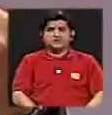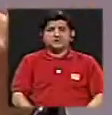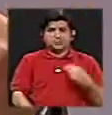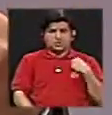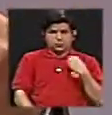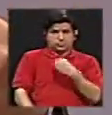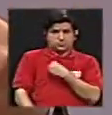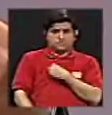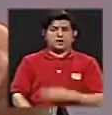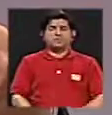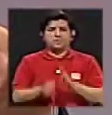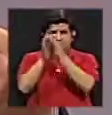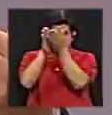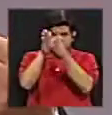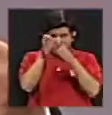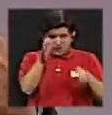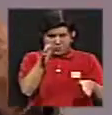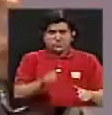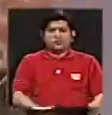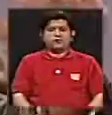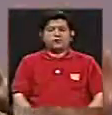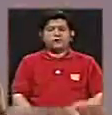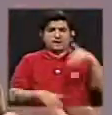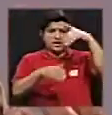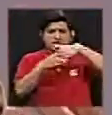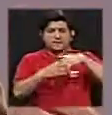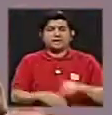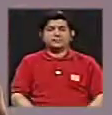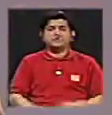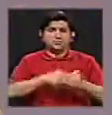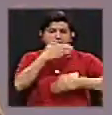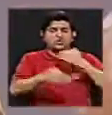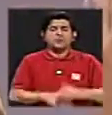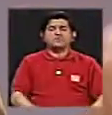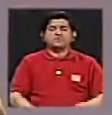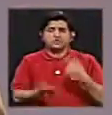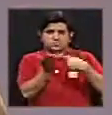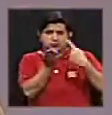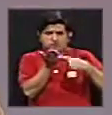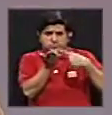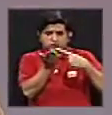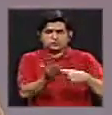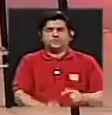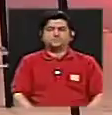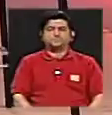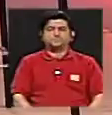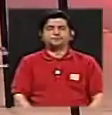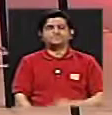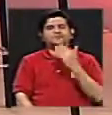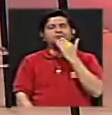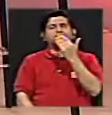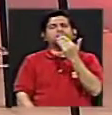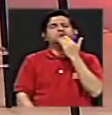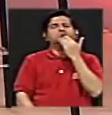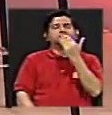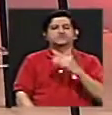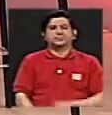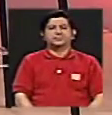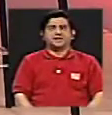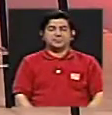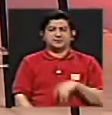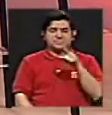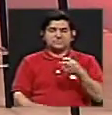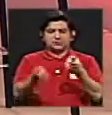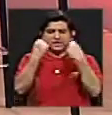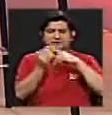integración de la Contraloría General de la República en el cuadro litigioso. Bien, les agradezco muchísimo su presencia